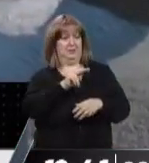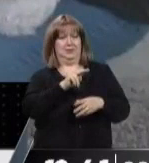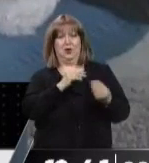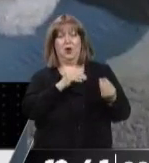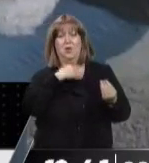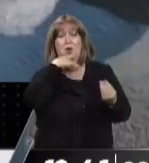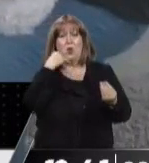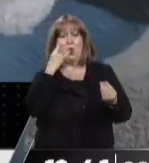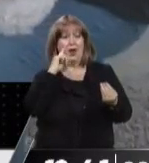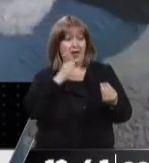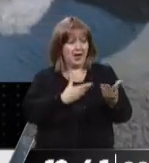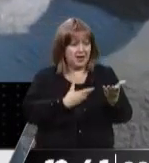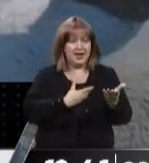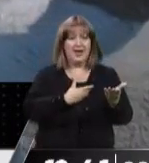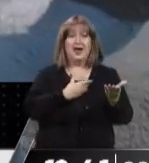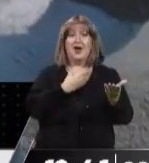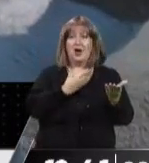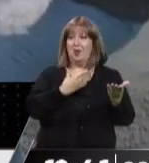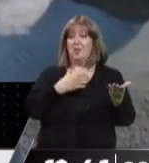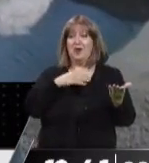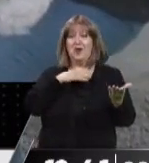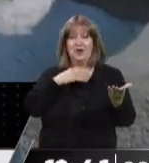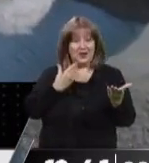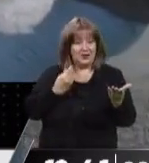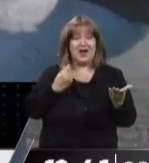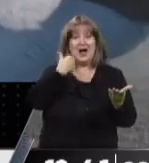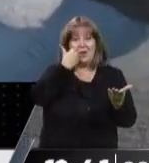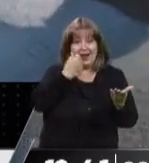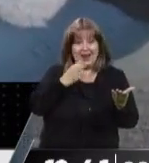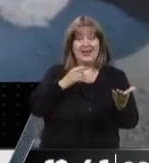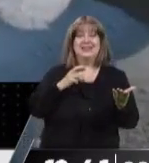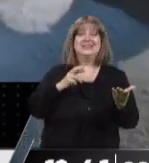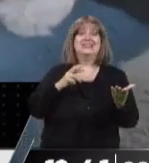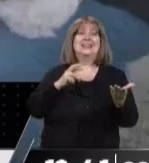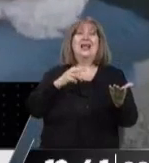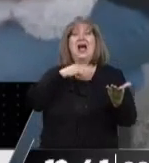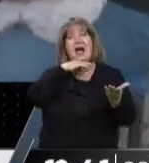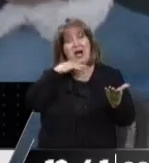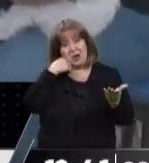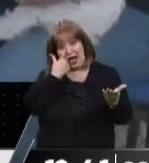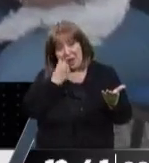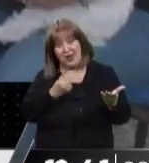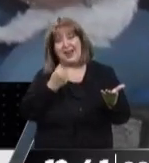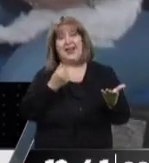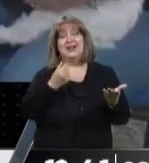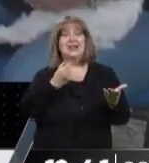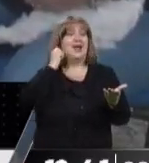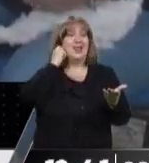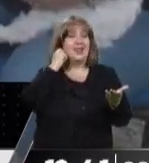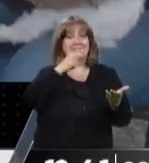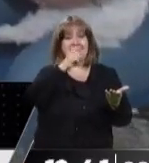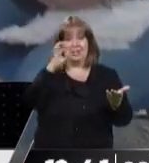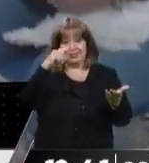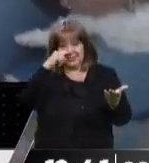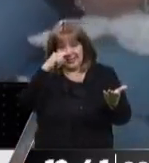Y prometí volver con Julián. Y acá lo tenemos. Muy bien. Hay que tener cuidado con lo que uno desea porque a veces se convierte en realidad. No, es que a veces no